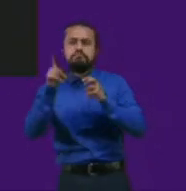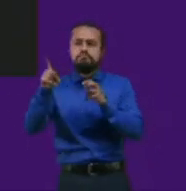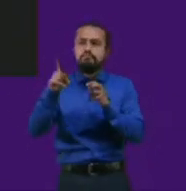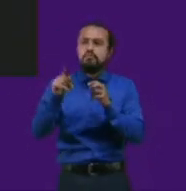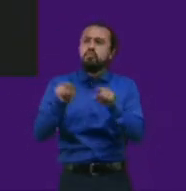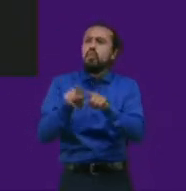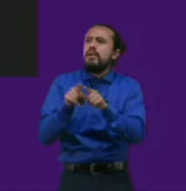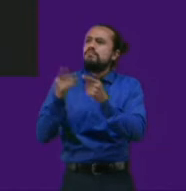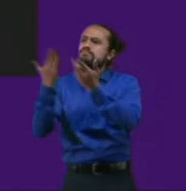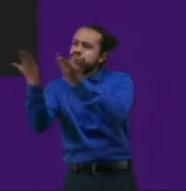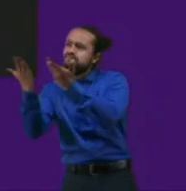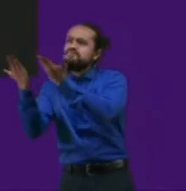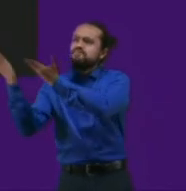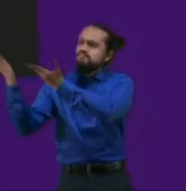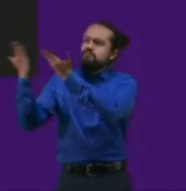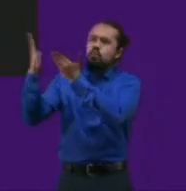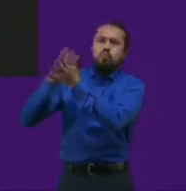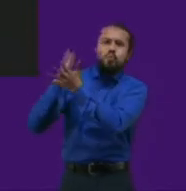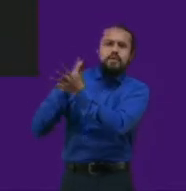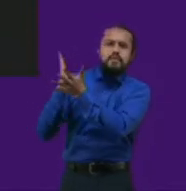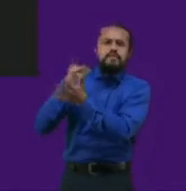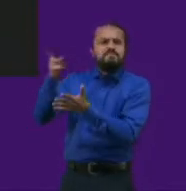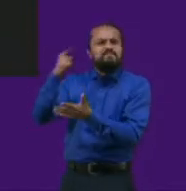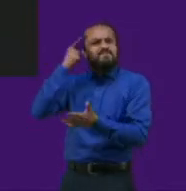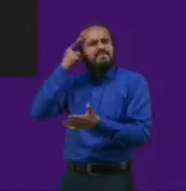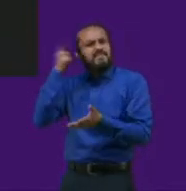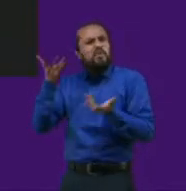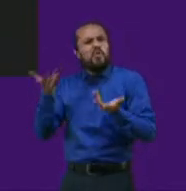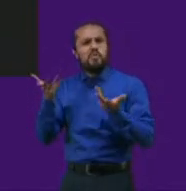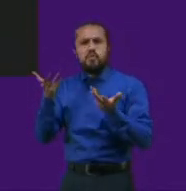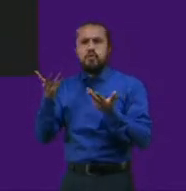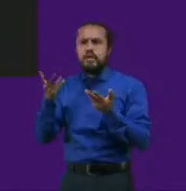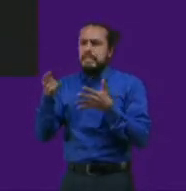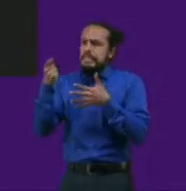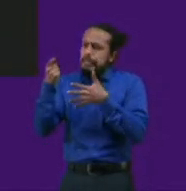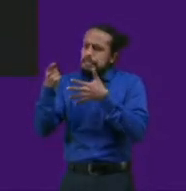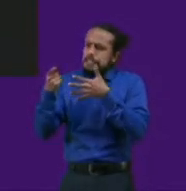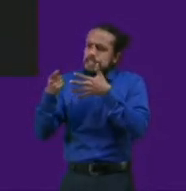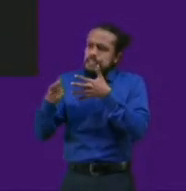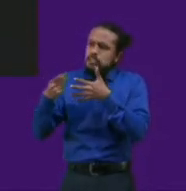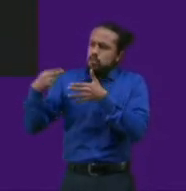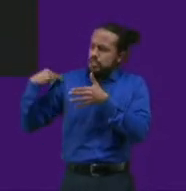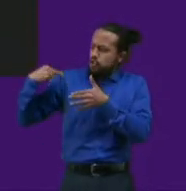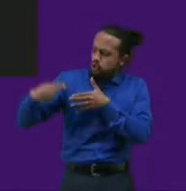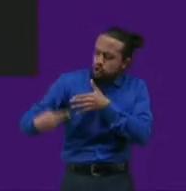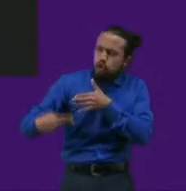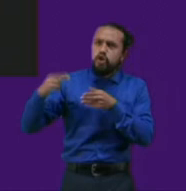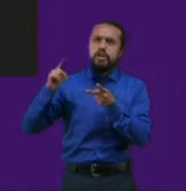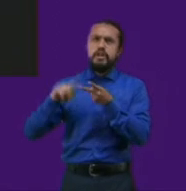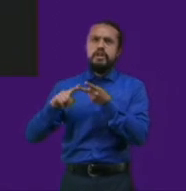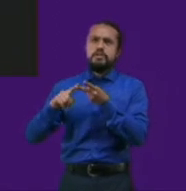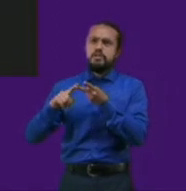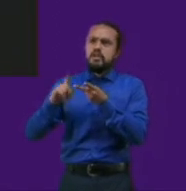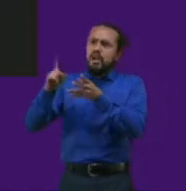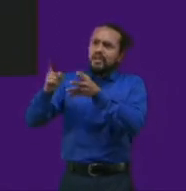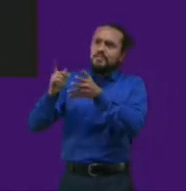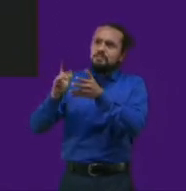detalles de conocer a estos emprendedores. Queremos conocer su historia, queremos